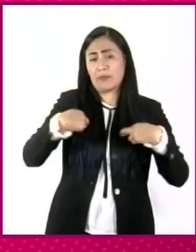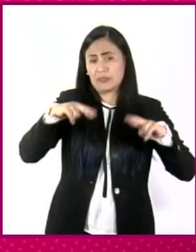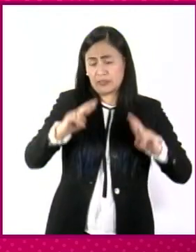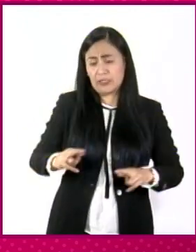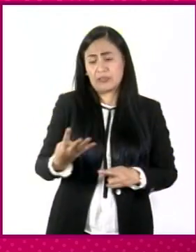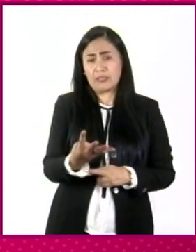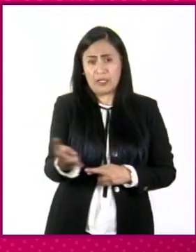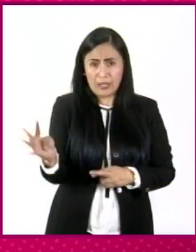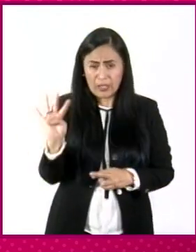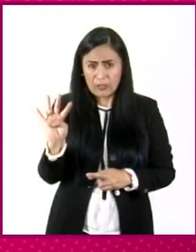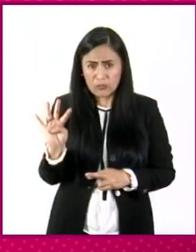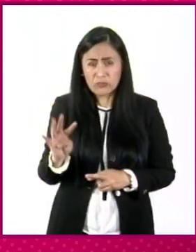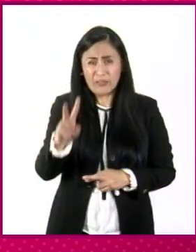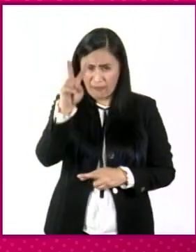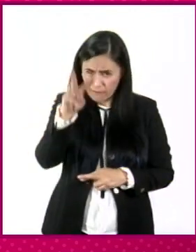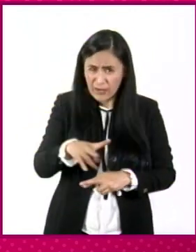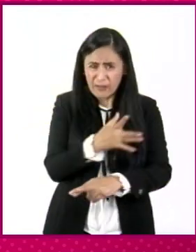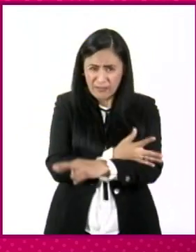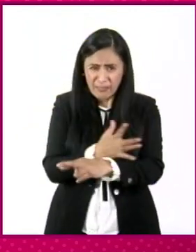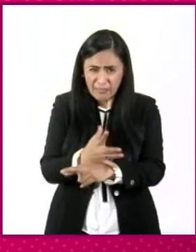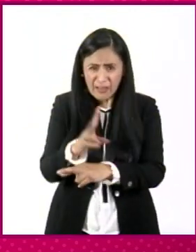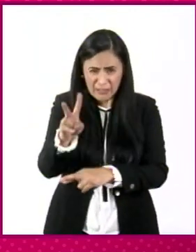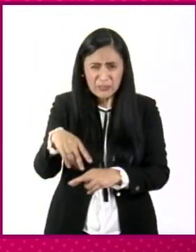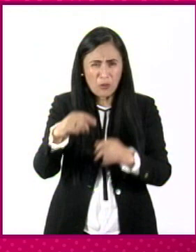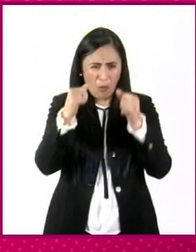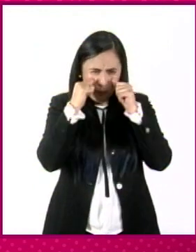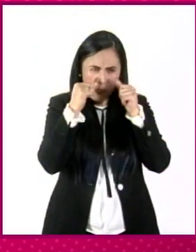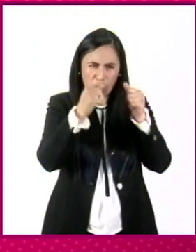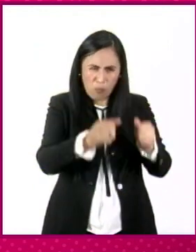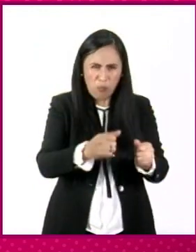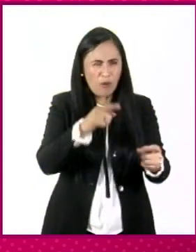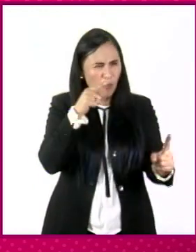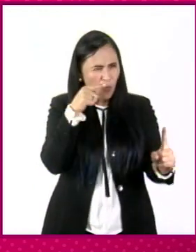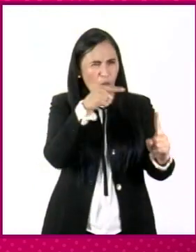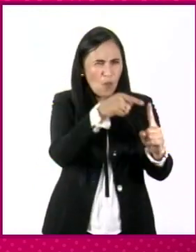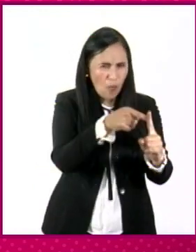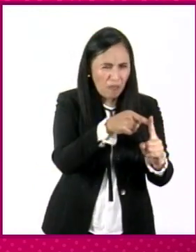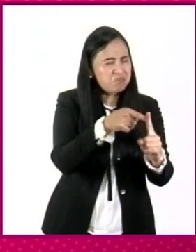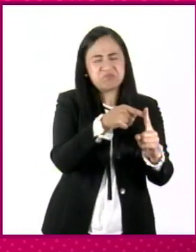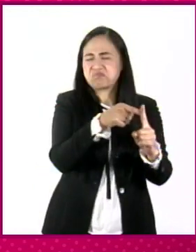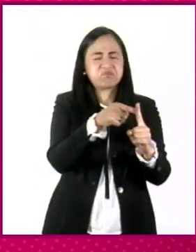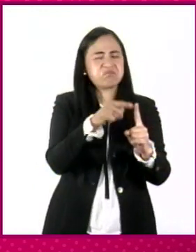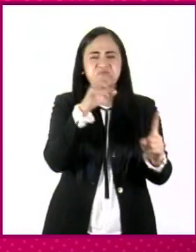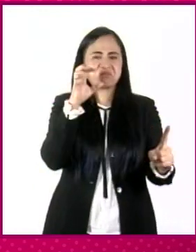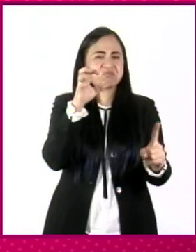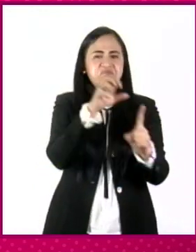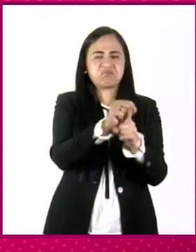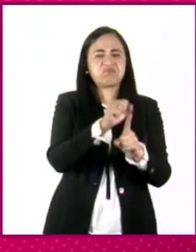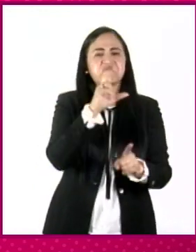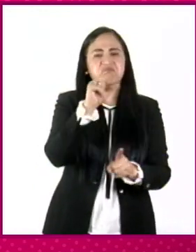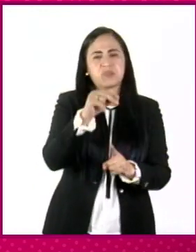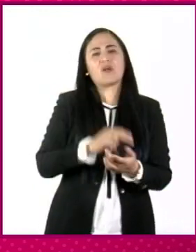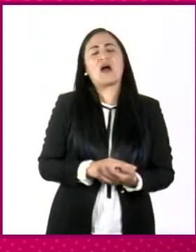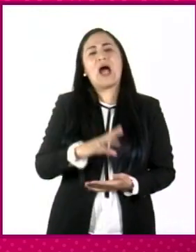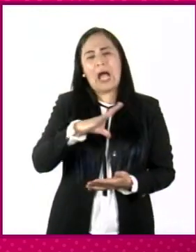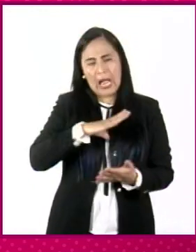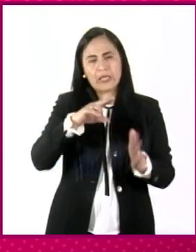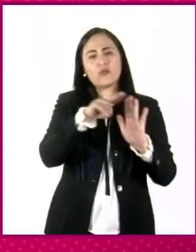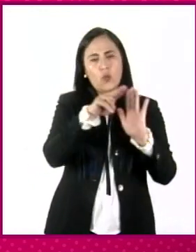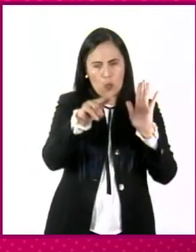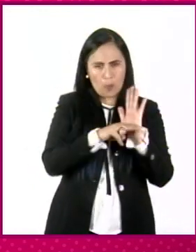pues en realidad se pierde, ¿no? Se pierde esta noción, esta virtud que en un sentido normativo, es decir, en un